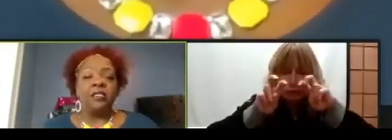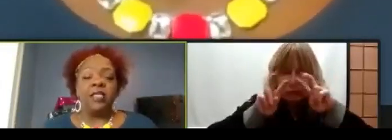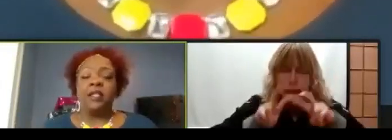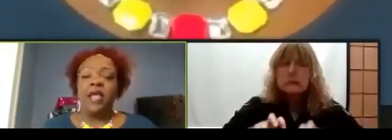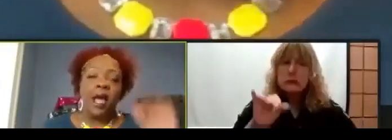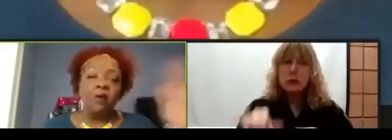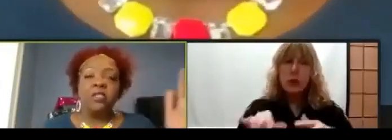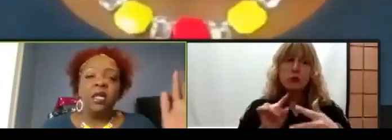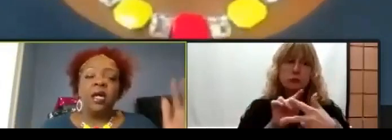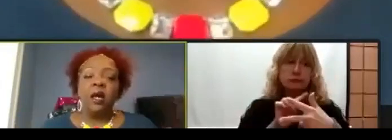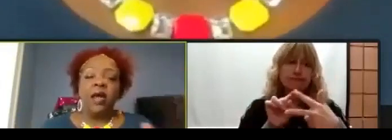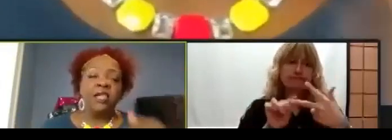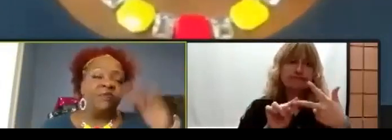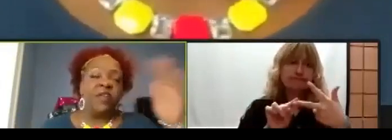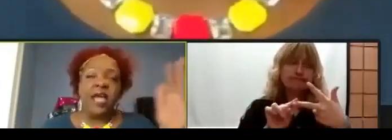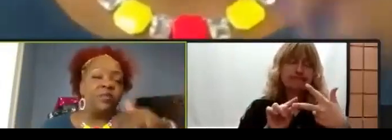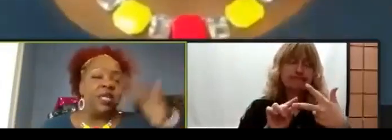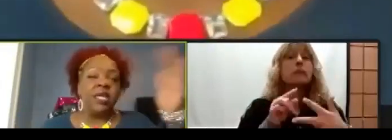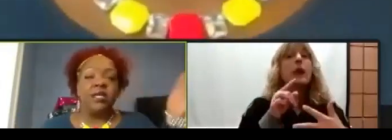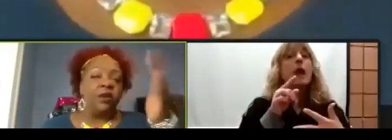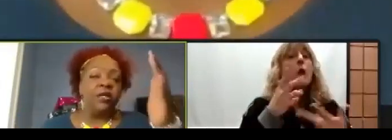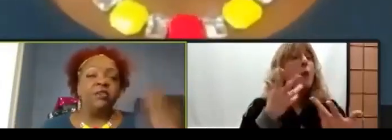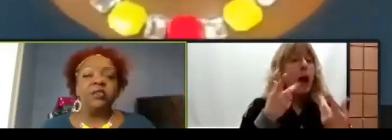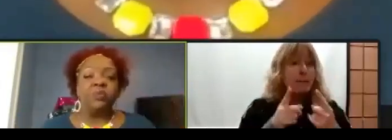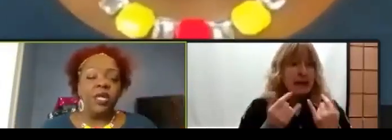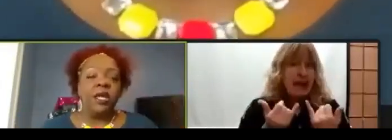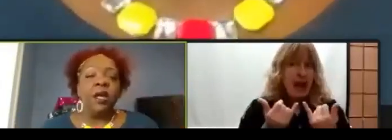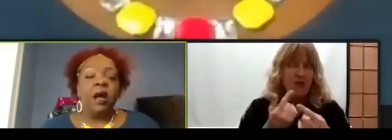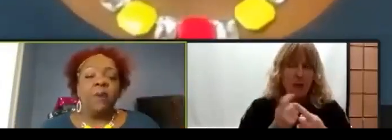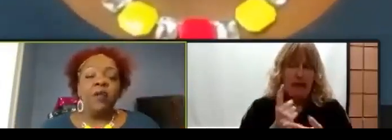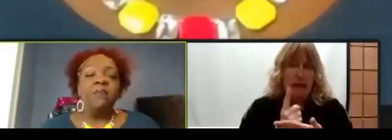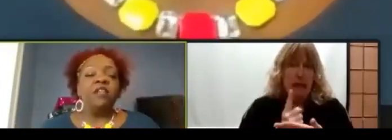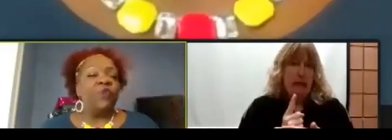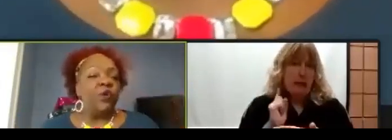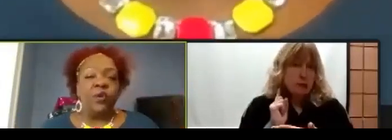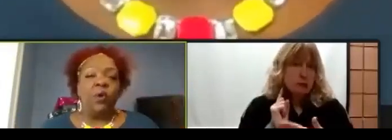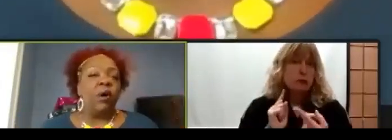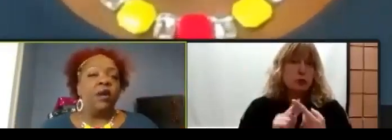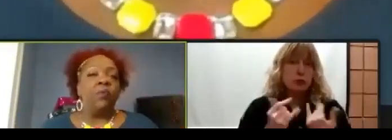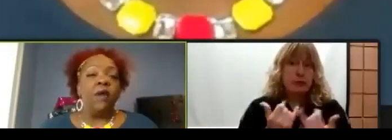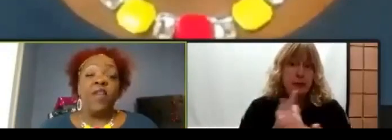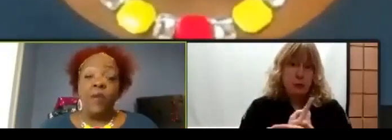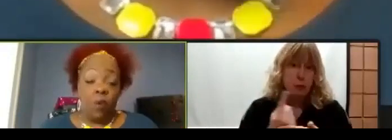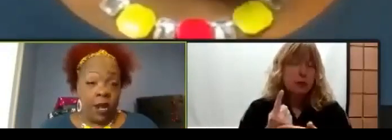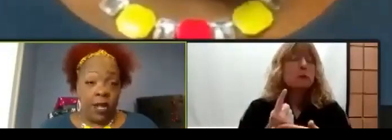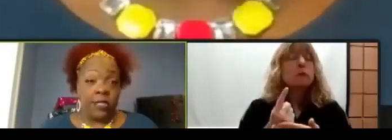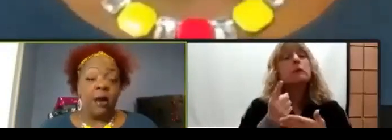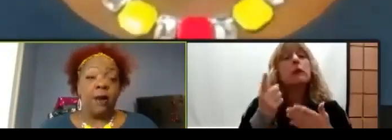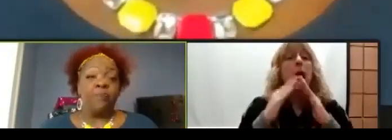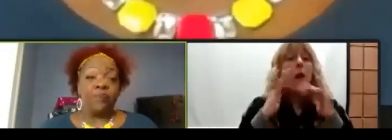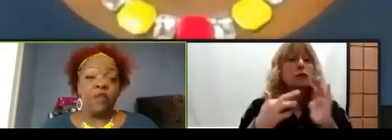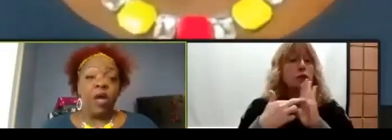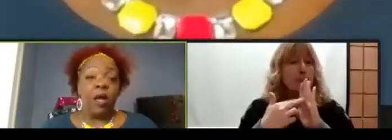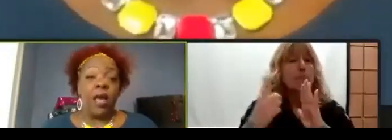en principios de esta semana voto en lo que ellos querían como ellos quieren hacer estos